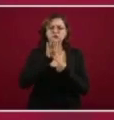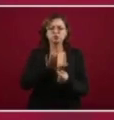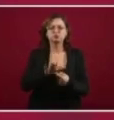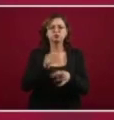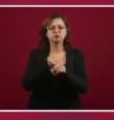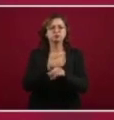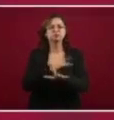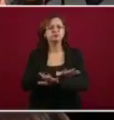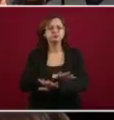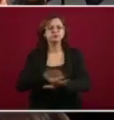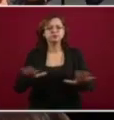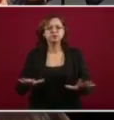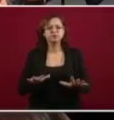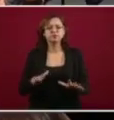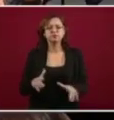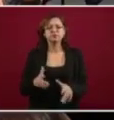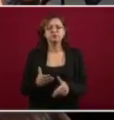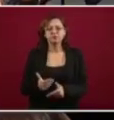de cómo